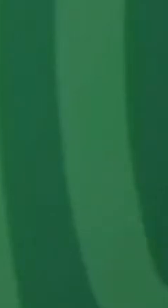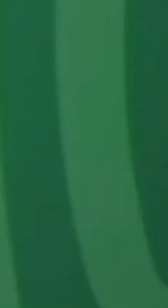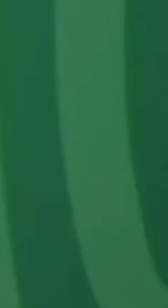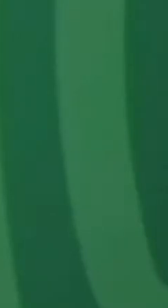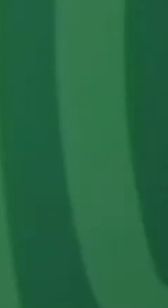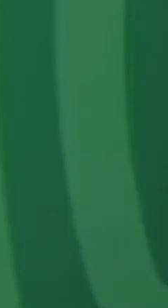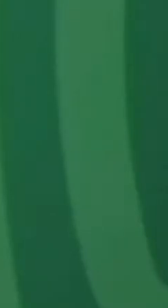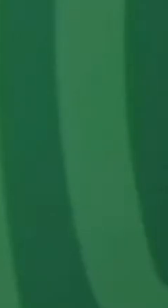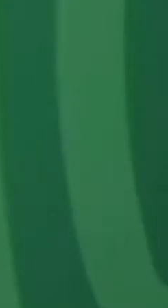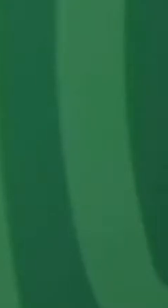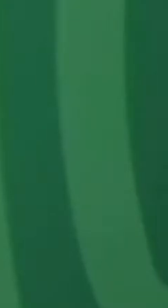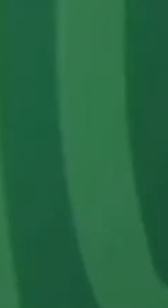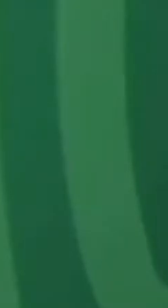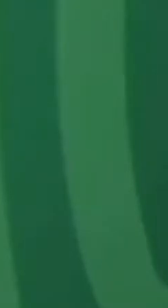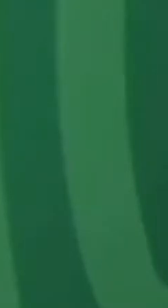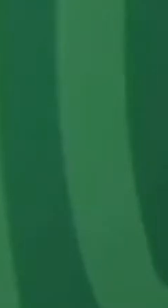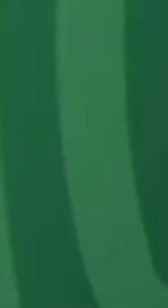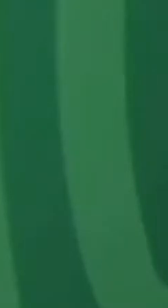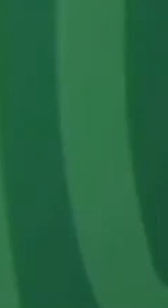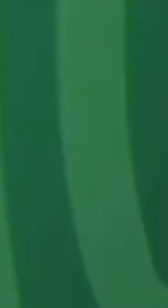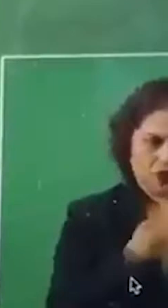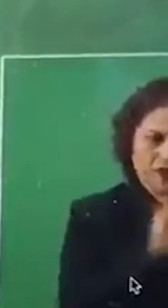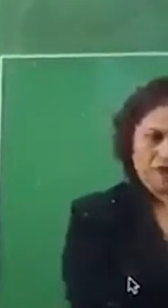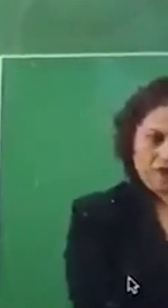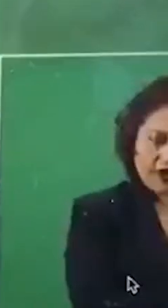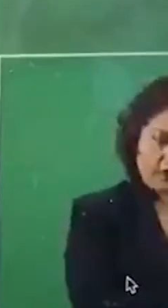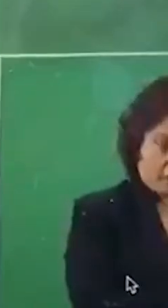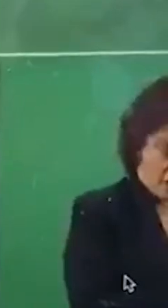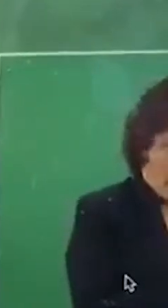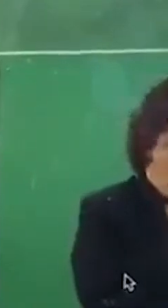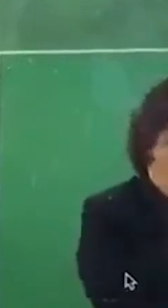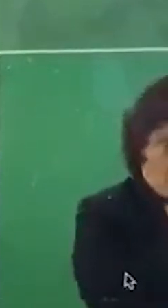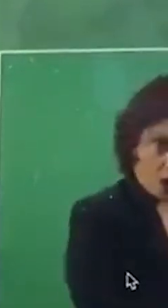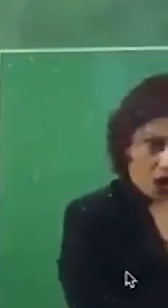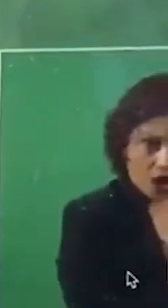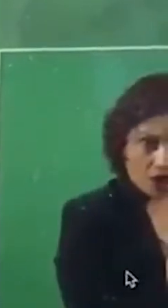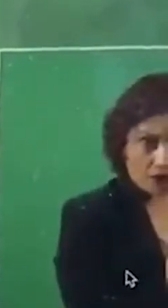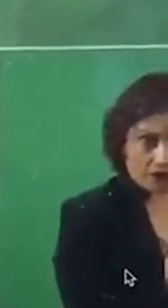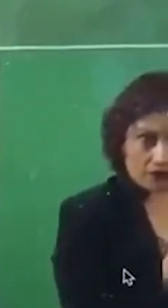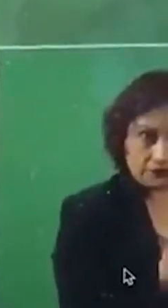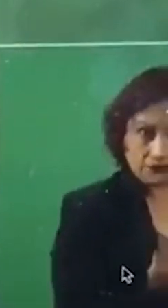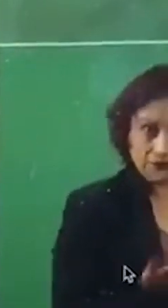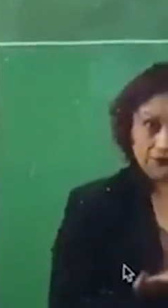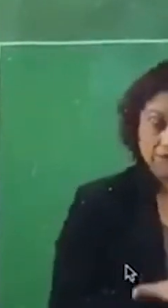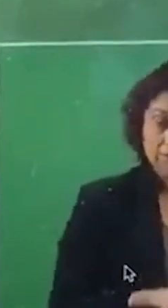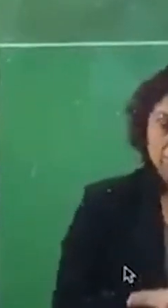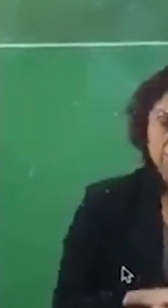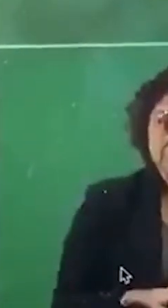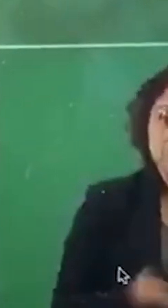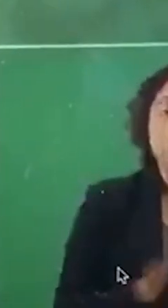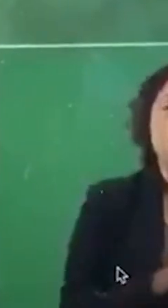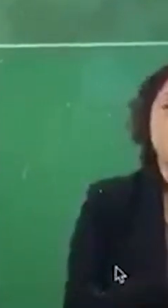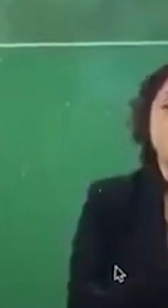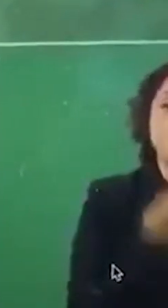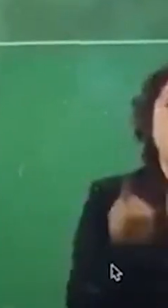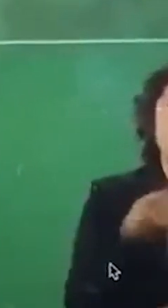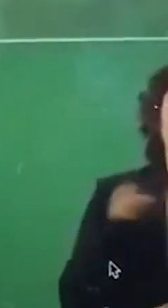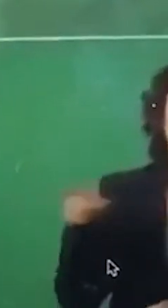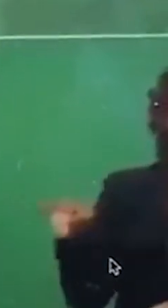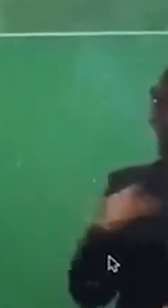representantes aseguró el presidente andrés manuel lópez obrador reconoció que la delincuencia organizada en ocasiones actuar como un partido político